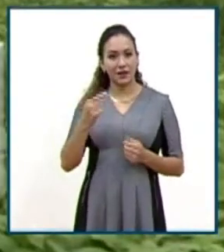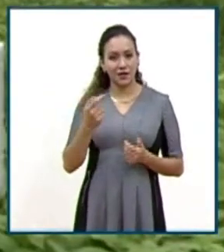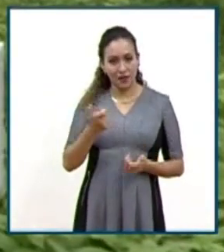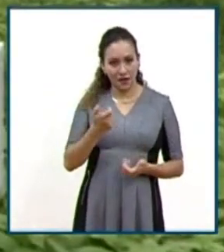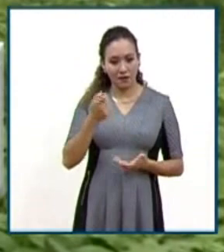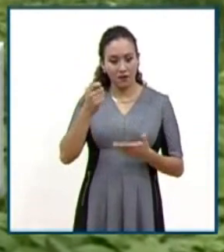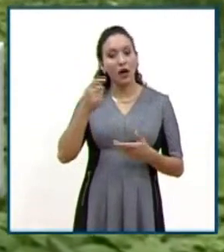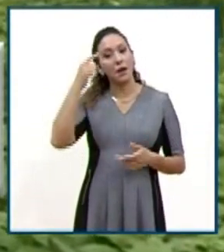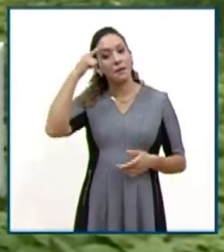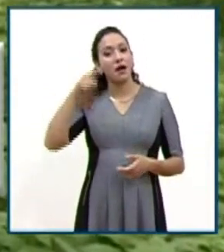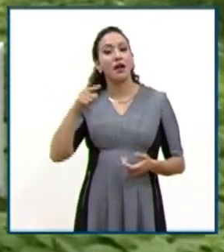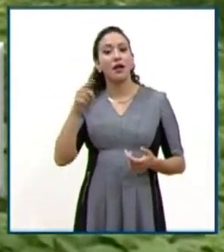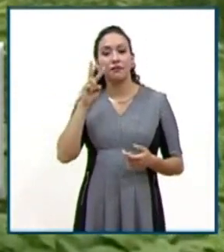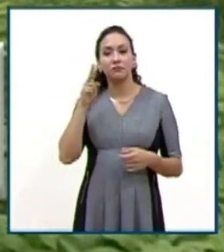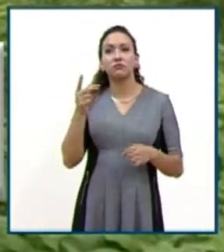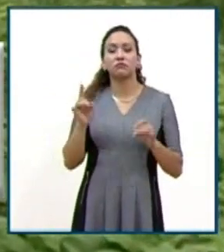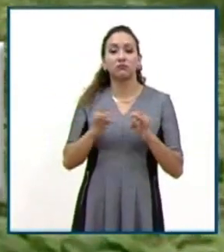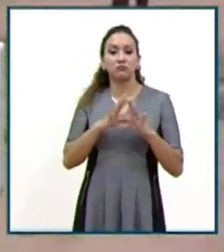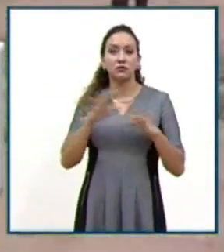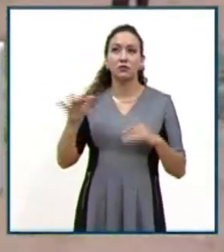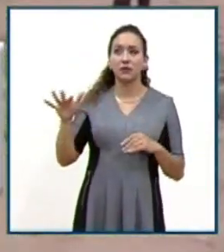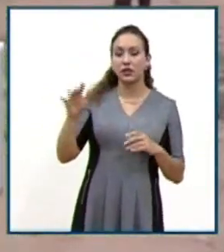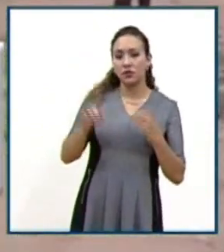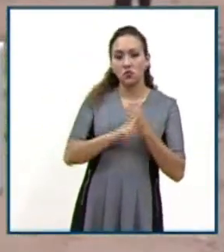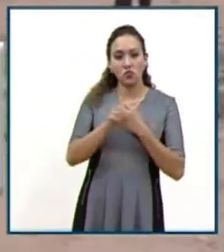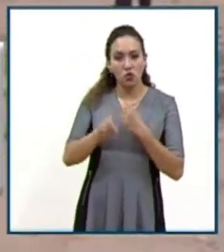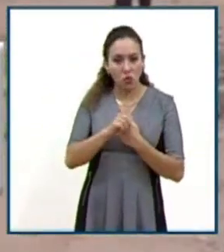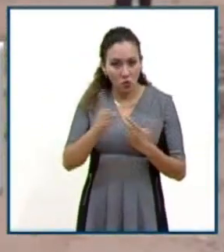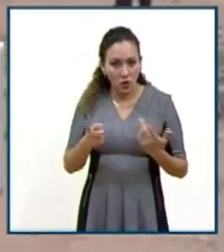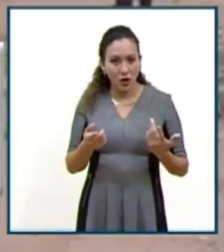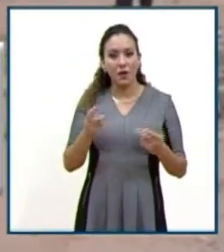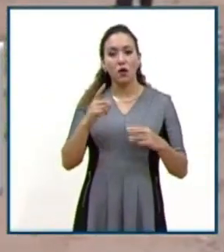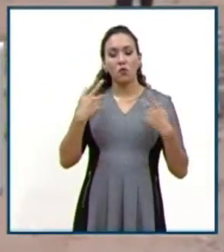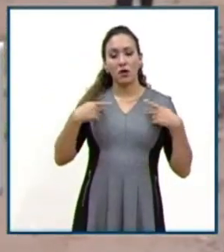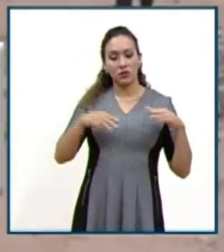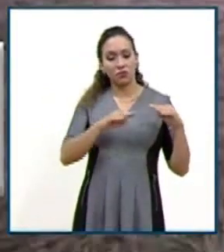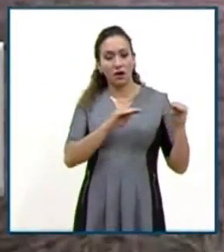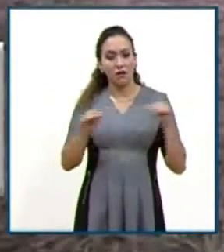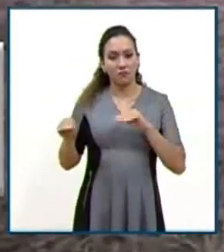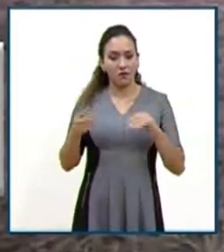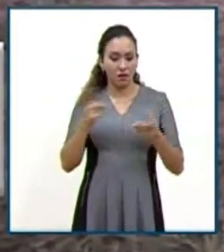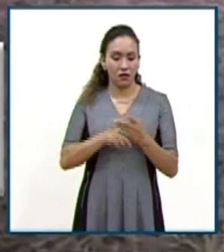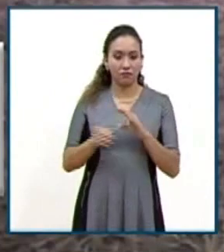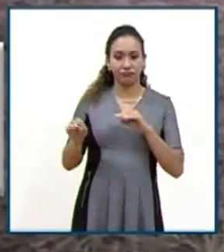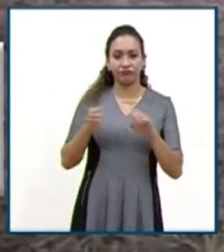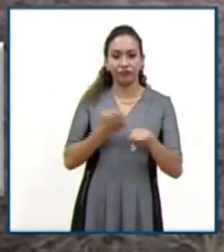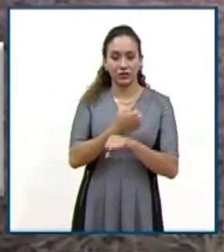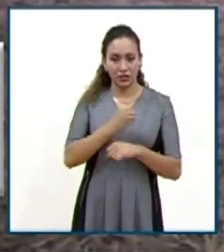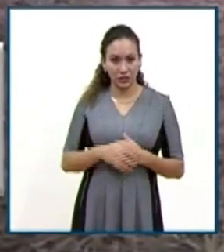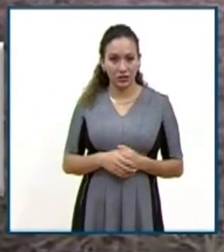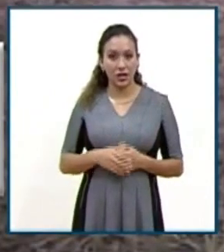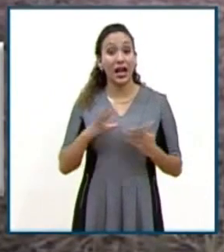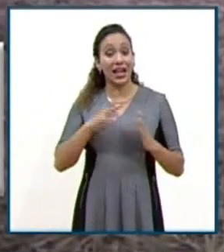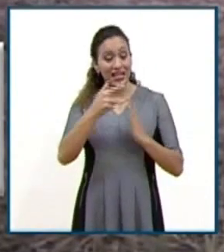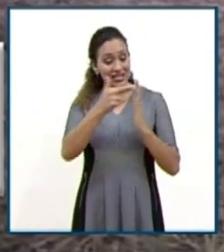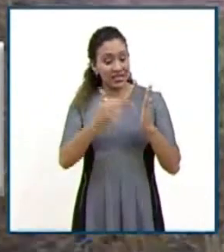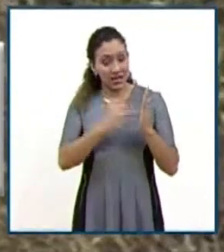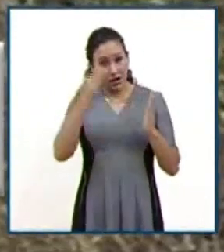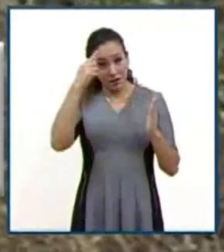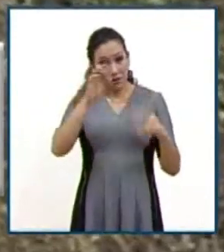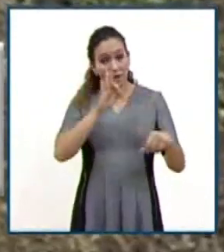respeto y afecto a los impartidores de justicia que honran su desempeño. En el auténtico juez